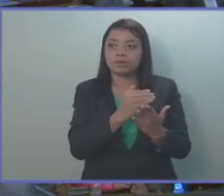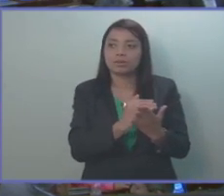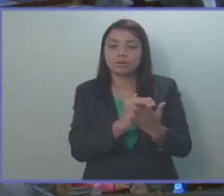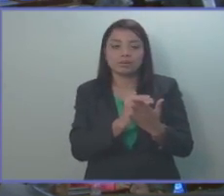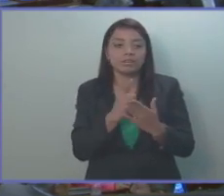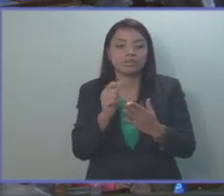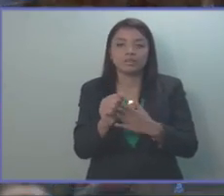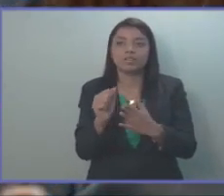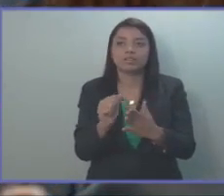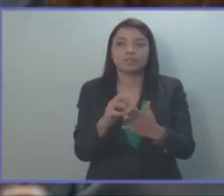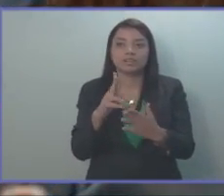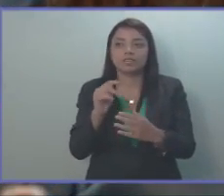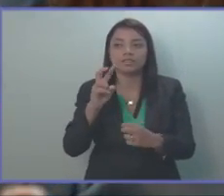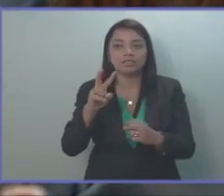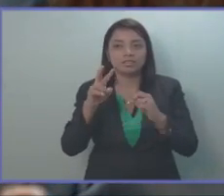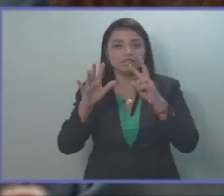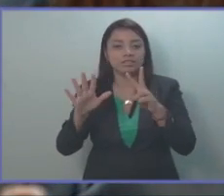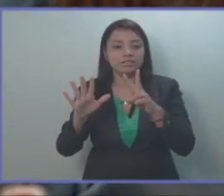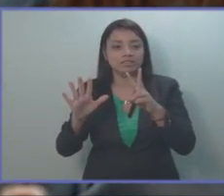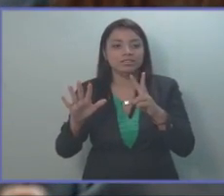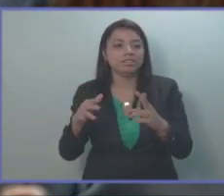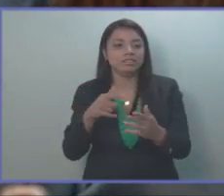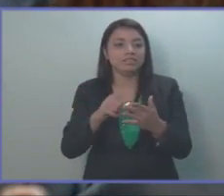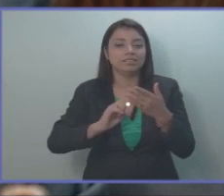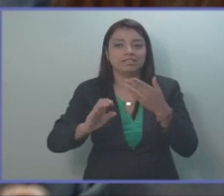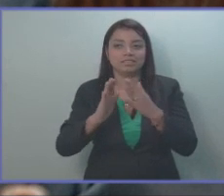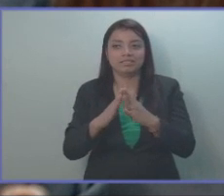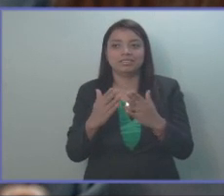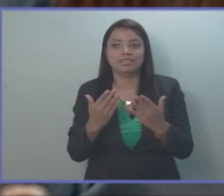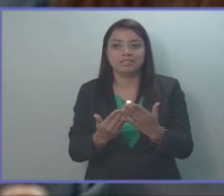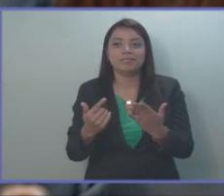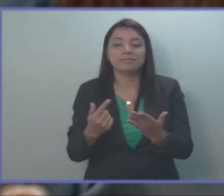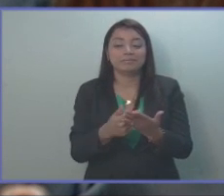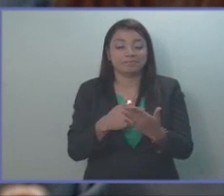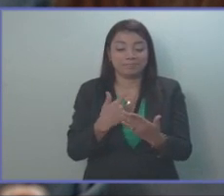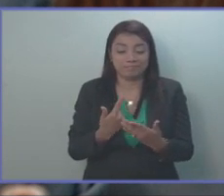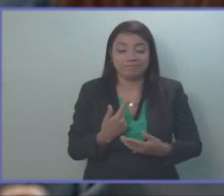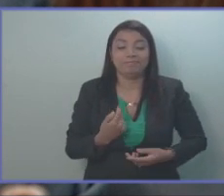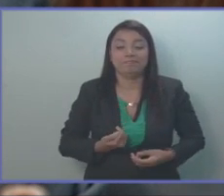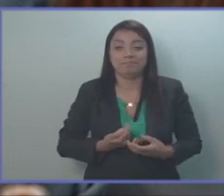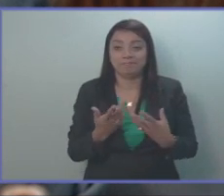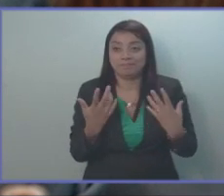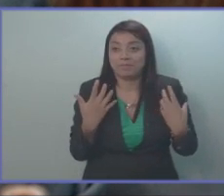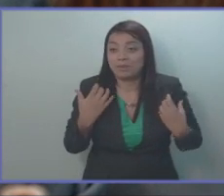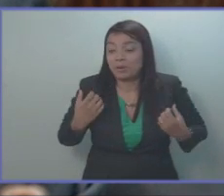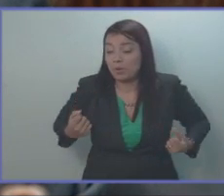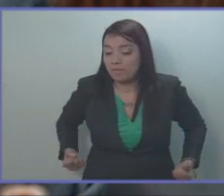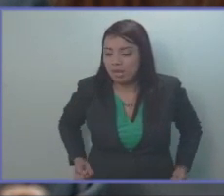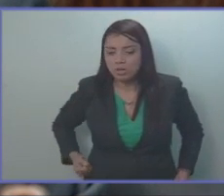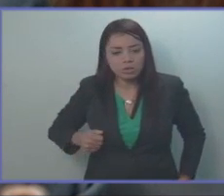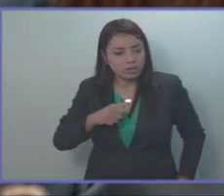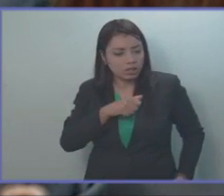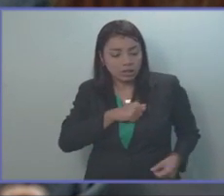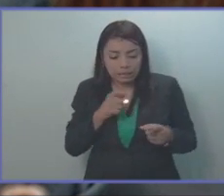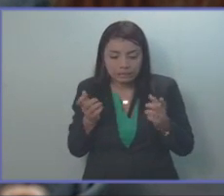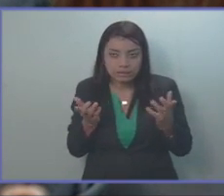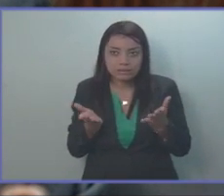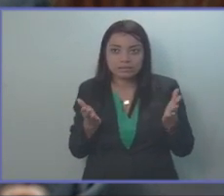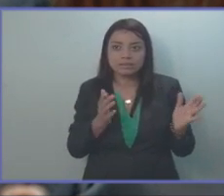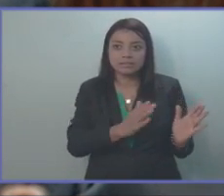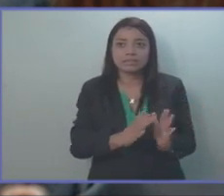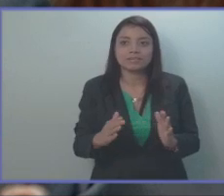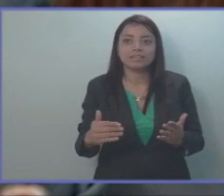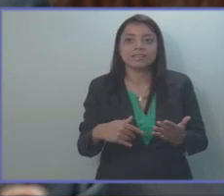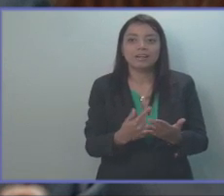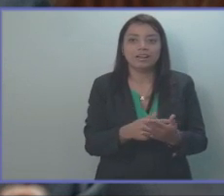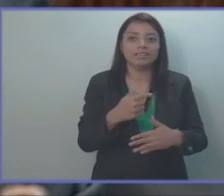el artículo 27 de la Constitución establece que el Estado organizará los centros penitenciarios con el objeto